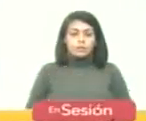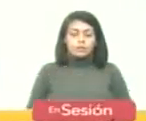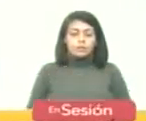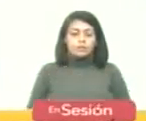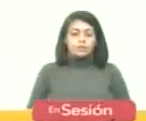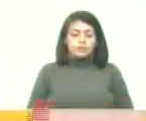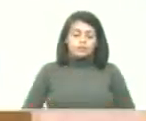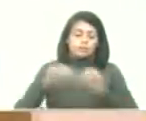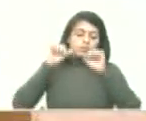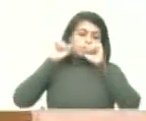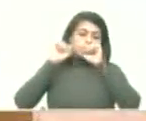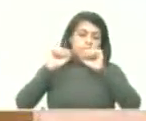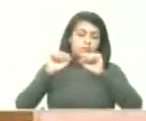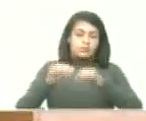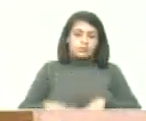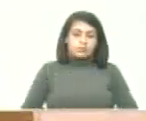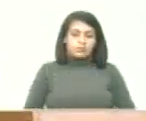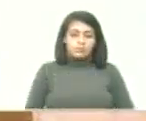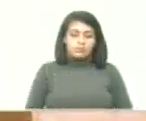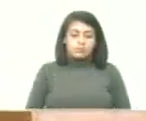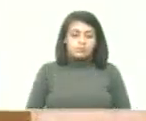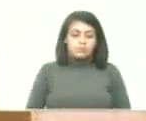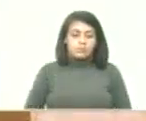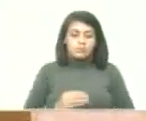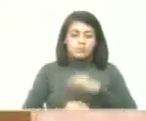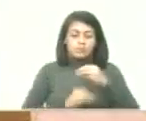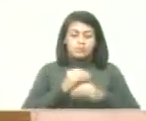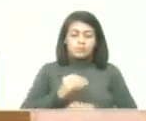para condenar un hecho